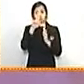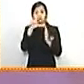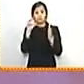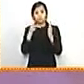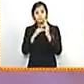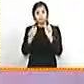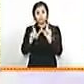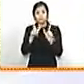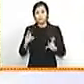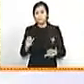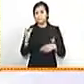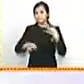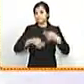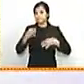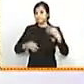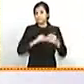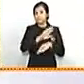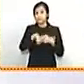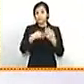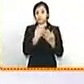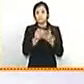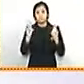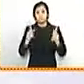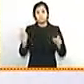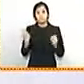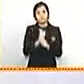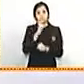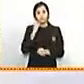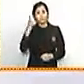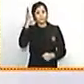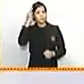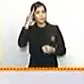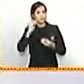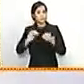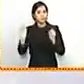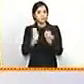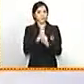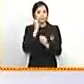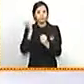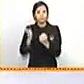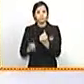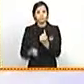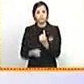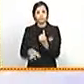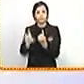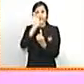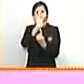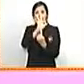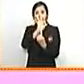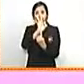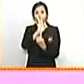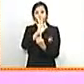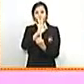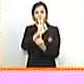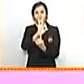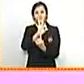lempiras. Muchas felicidades. Ahora sí conocemos el primer dígito seleccionado. 9, segundo